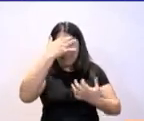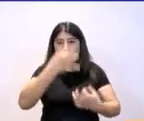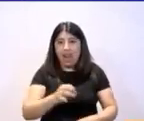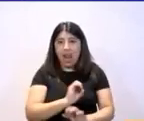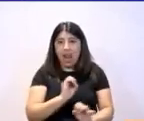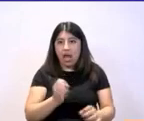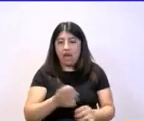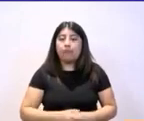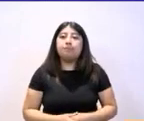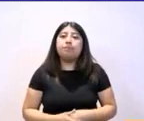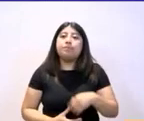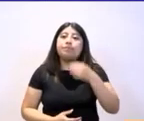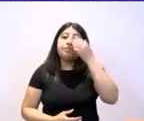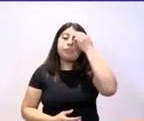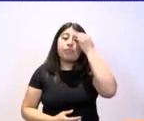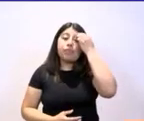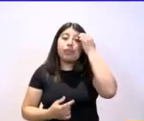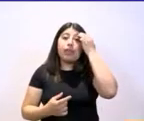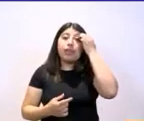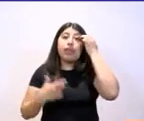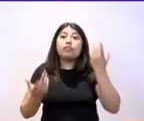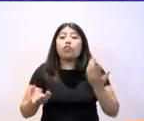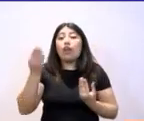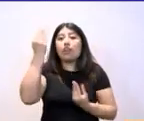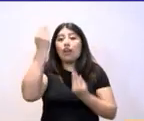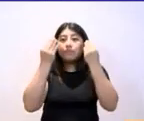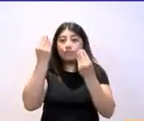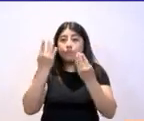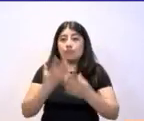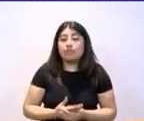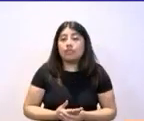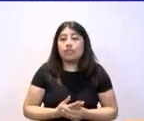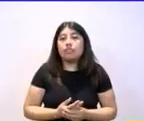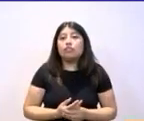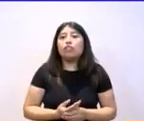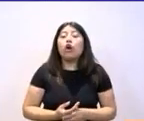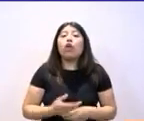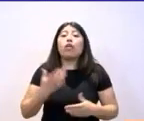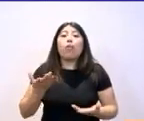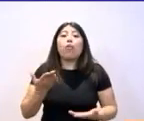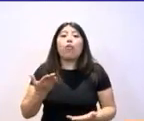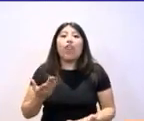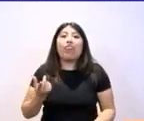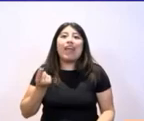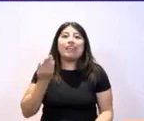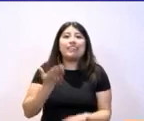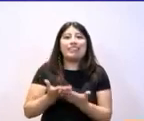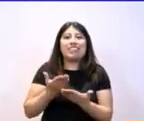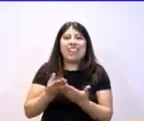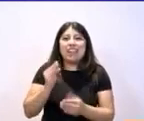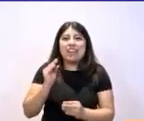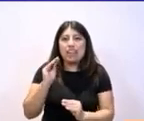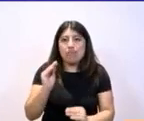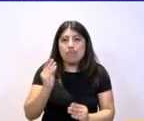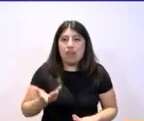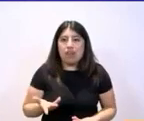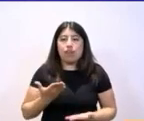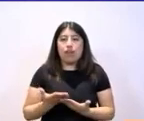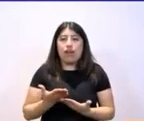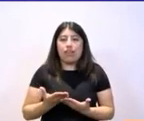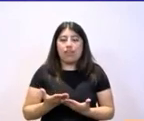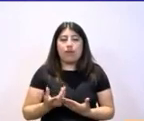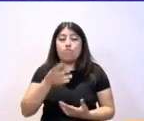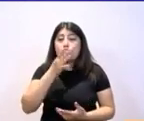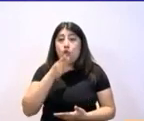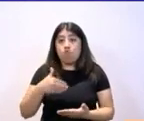Gobierno. Por lo tanto, creo, y me gustaría que en alguna ocasión hiciera una interpelación y me dieran una respuesta adecuada y no hiciera falta presentar esta